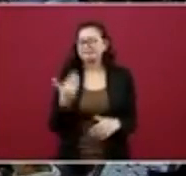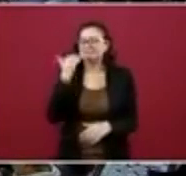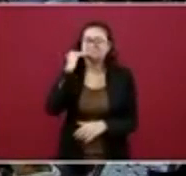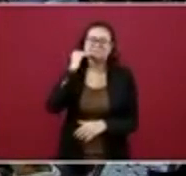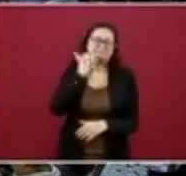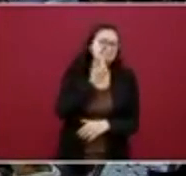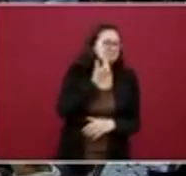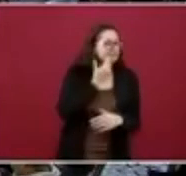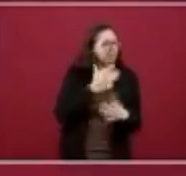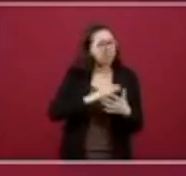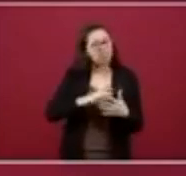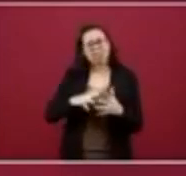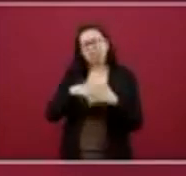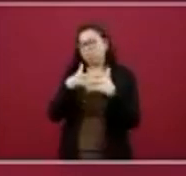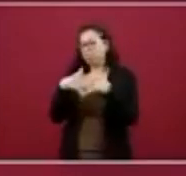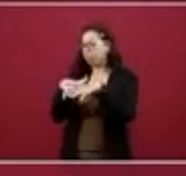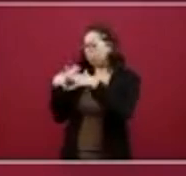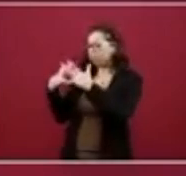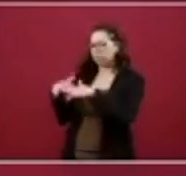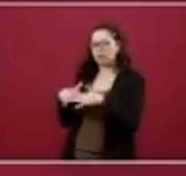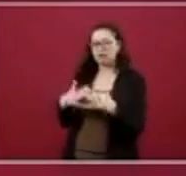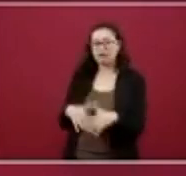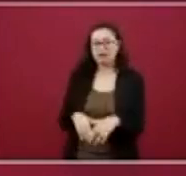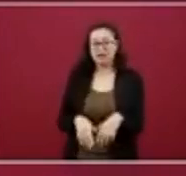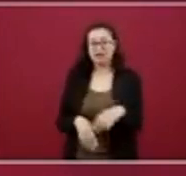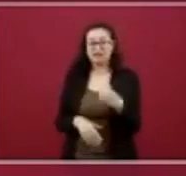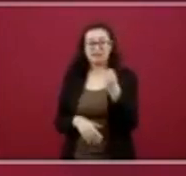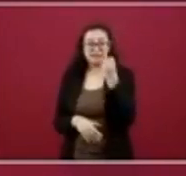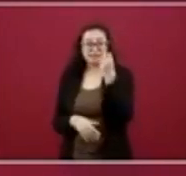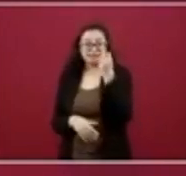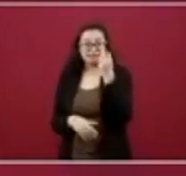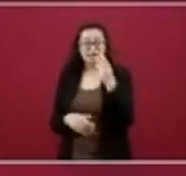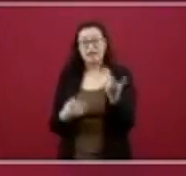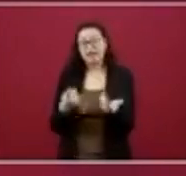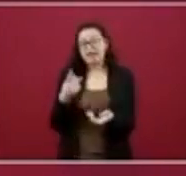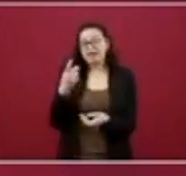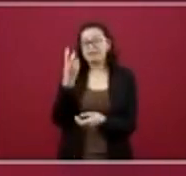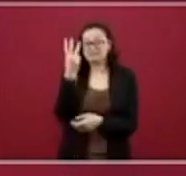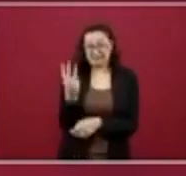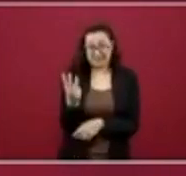irregularidades. De cada 3 estancias infantiles,